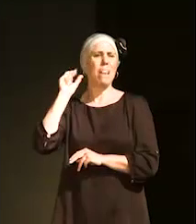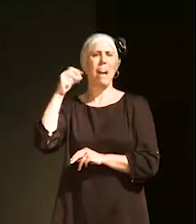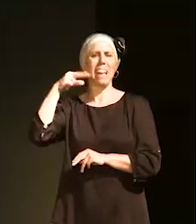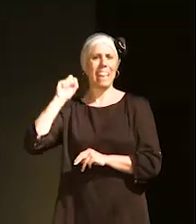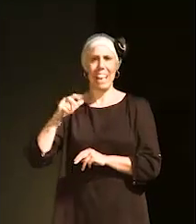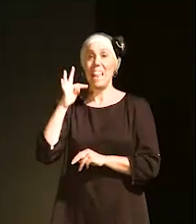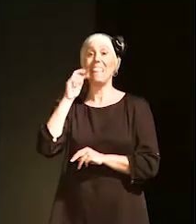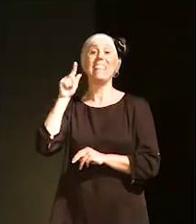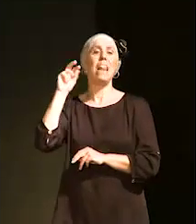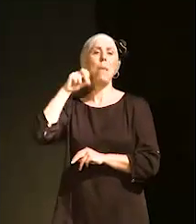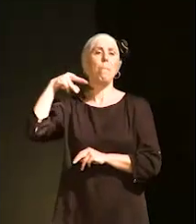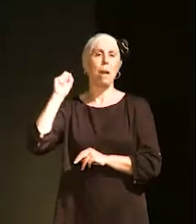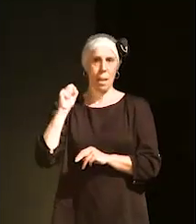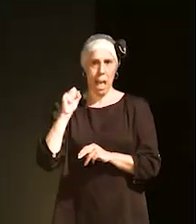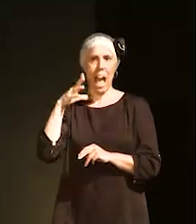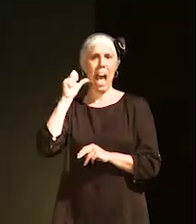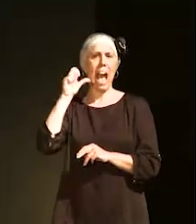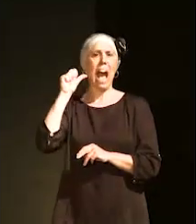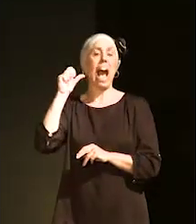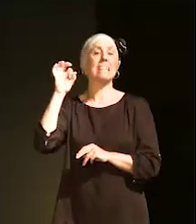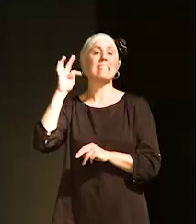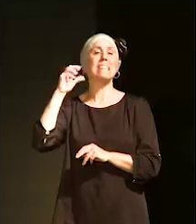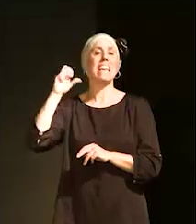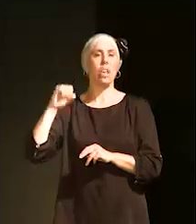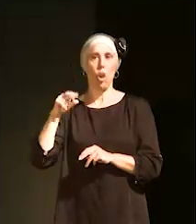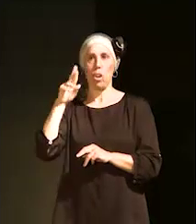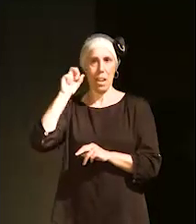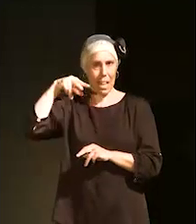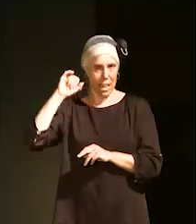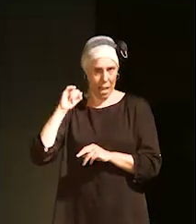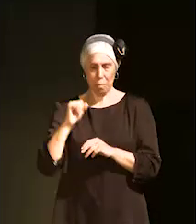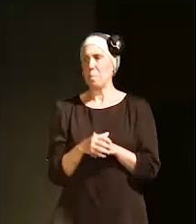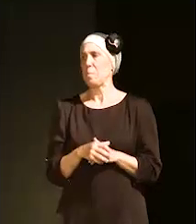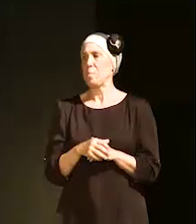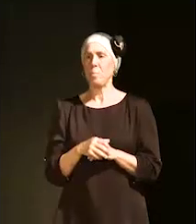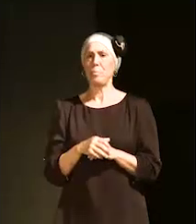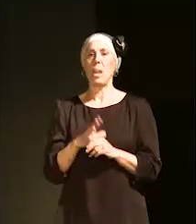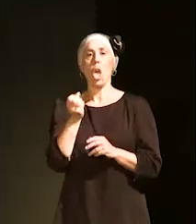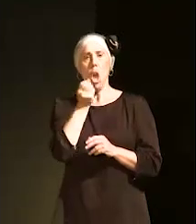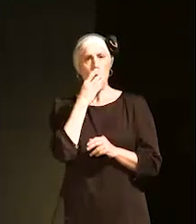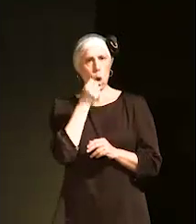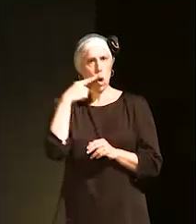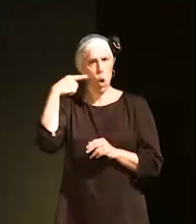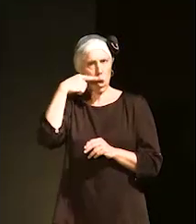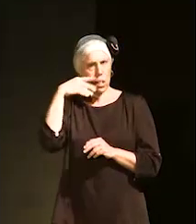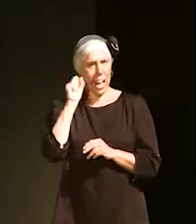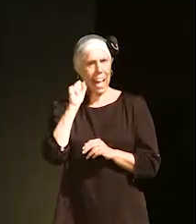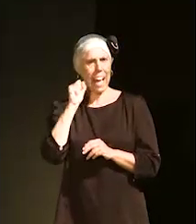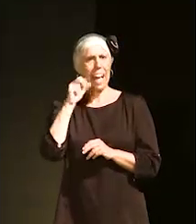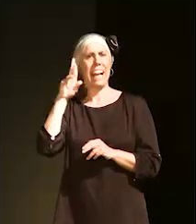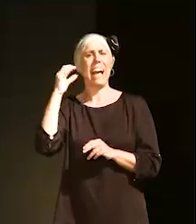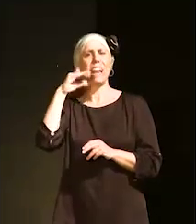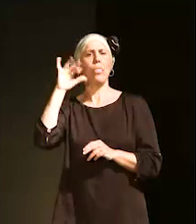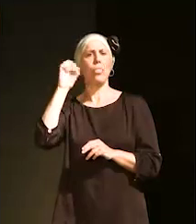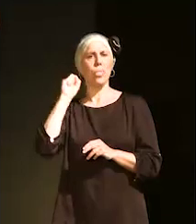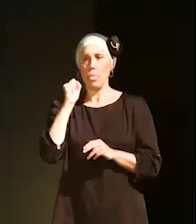zarceño rina najarro rosa garcía acompañada